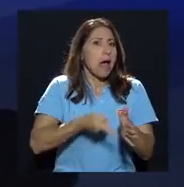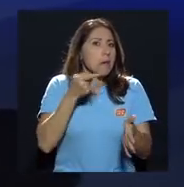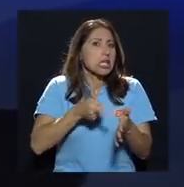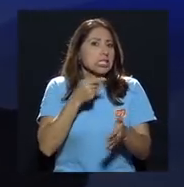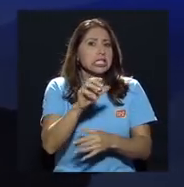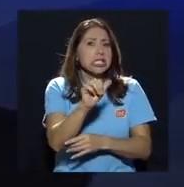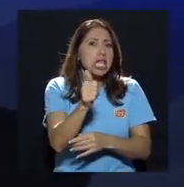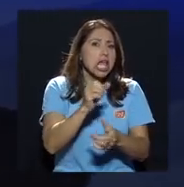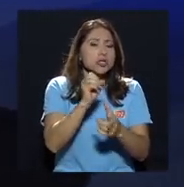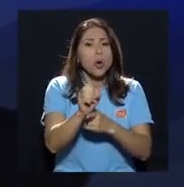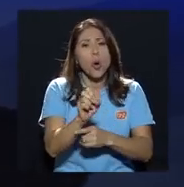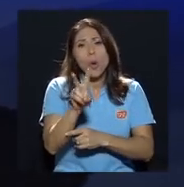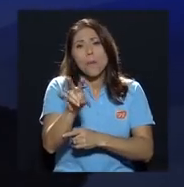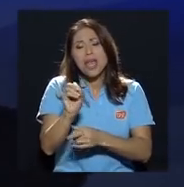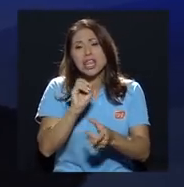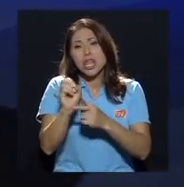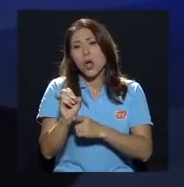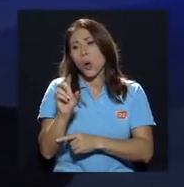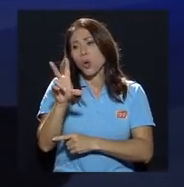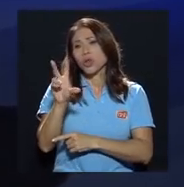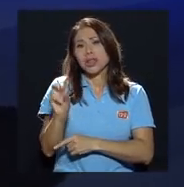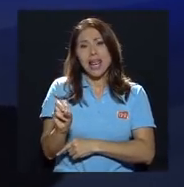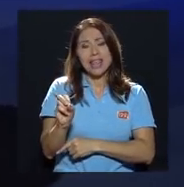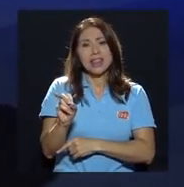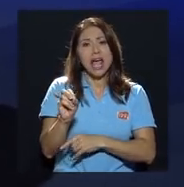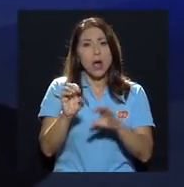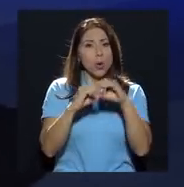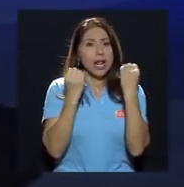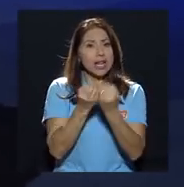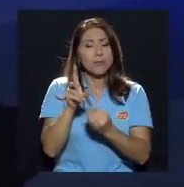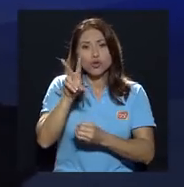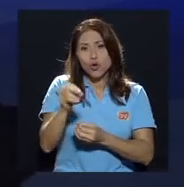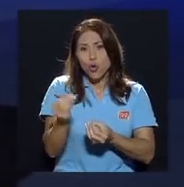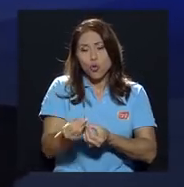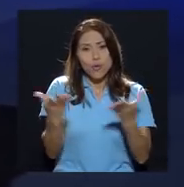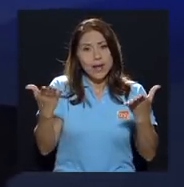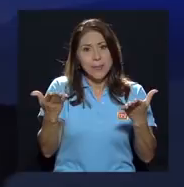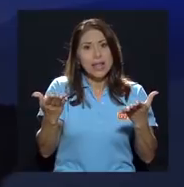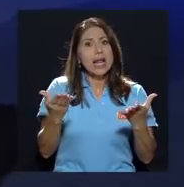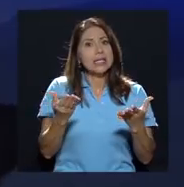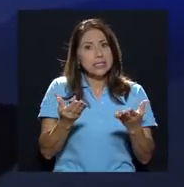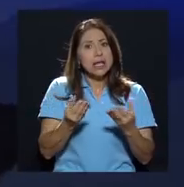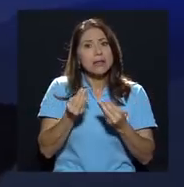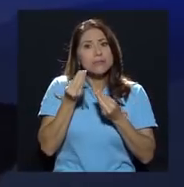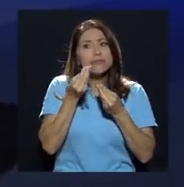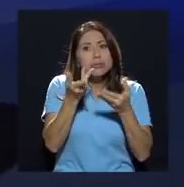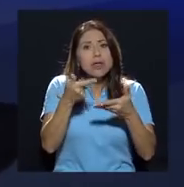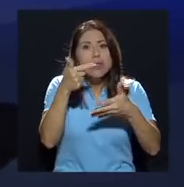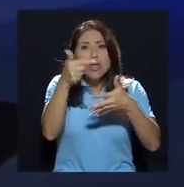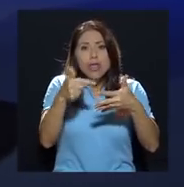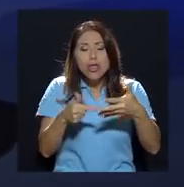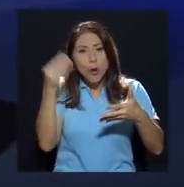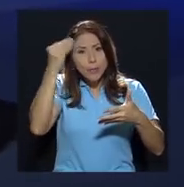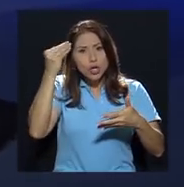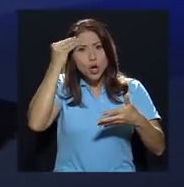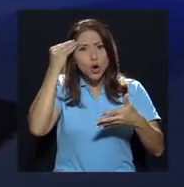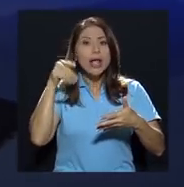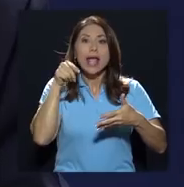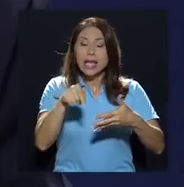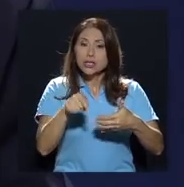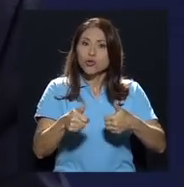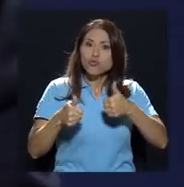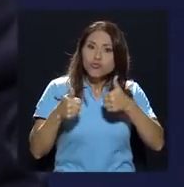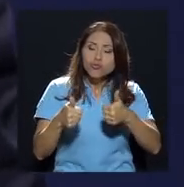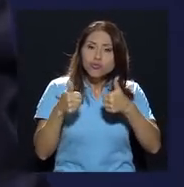10 20 30 más organismos gubernamentales y esto le da una riqueza enorme a la opinión consultiva porque se